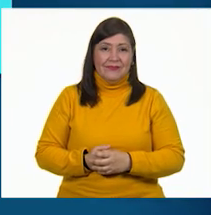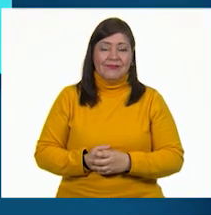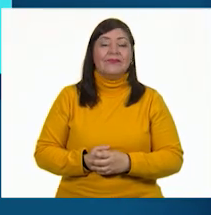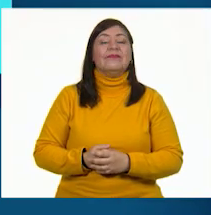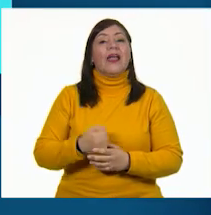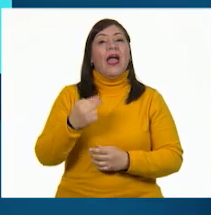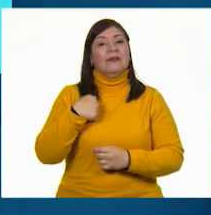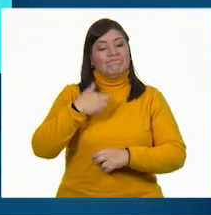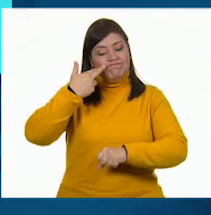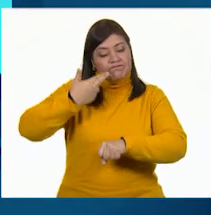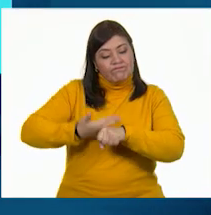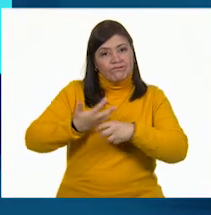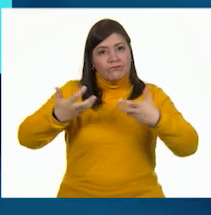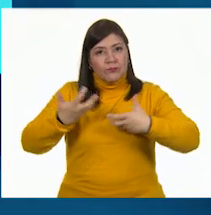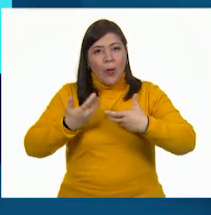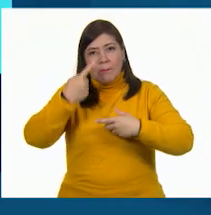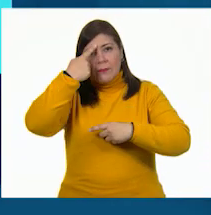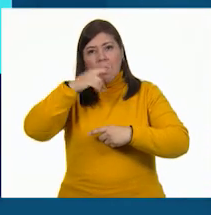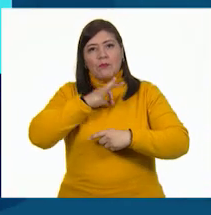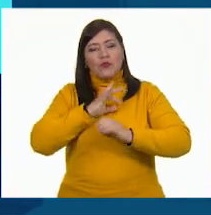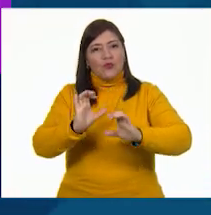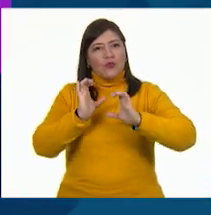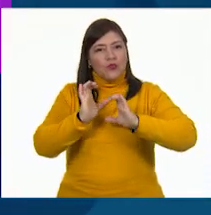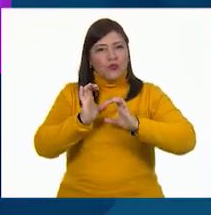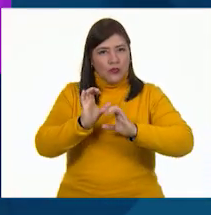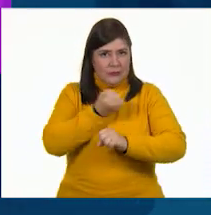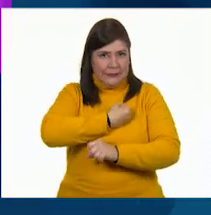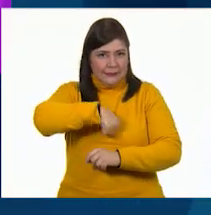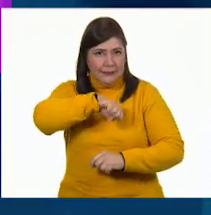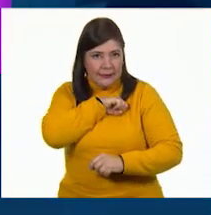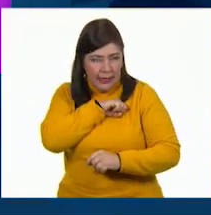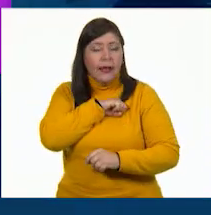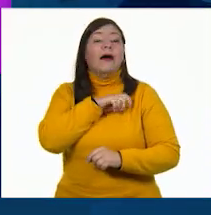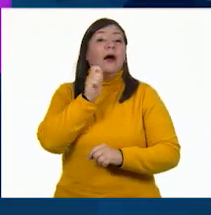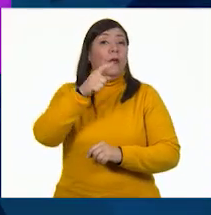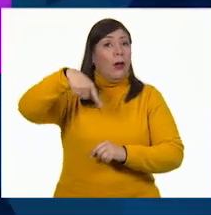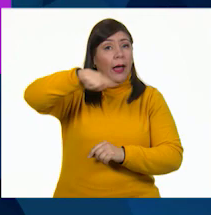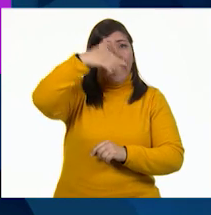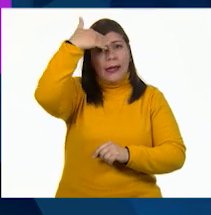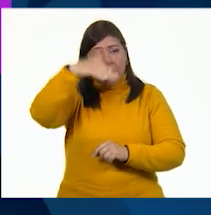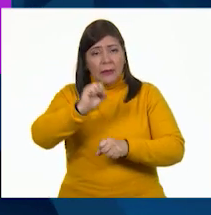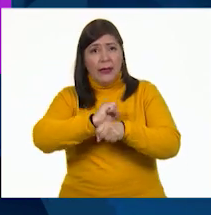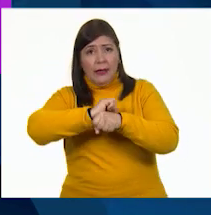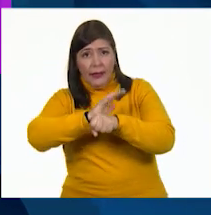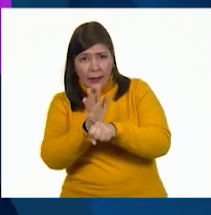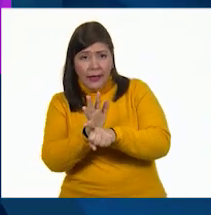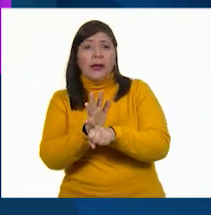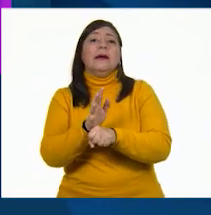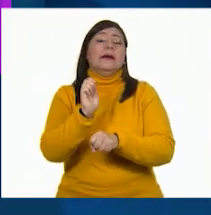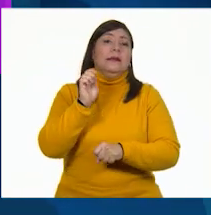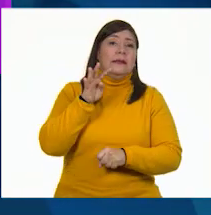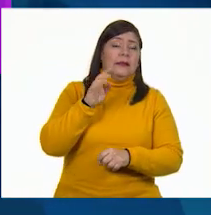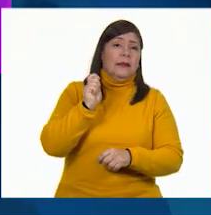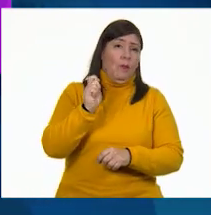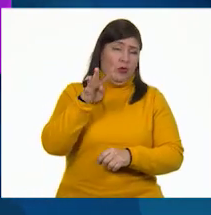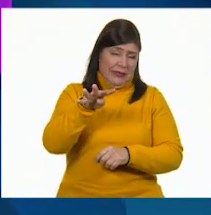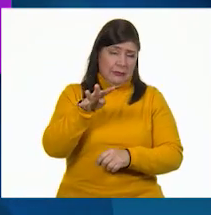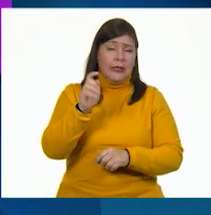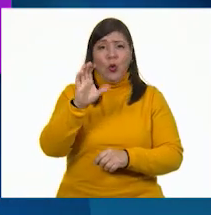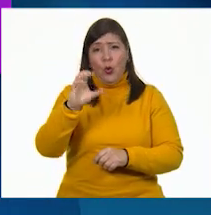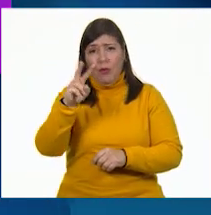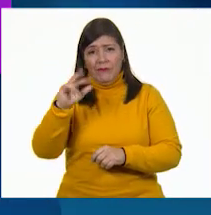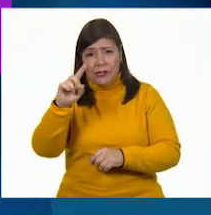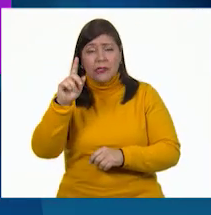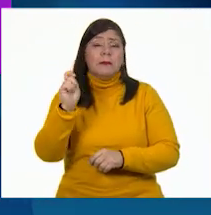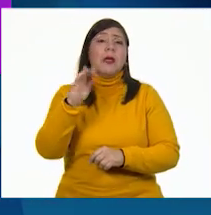Buenas prácticas para seguir adelante. Como todos sabemos, el COVID-19 es un virus que se contagia muy fácilmente entre las